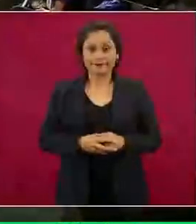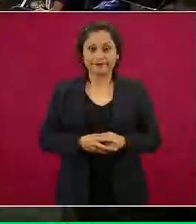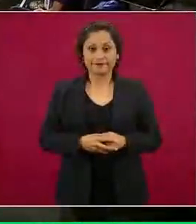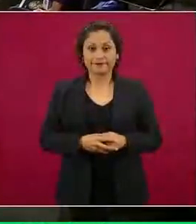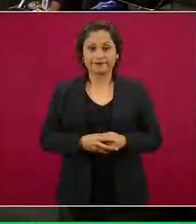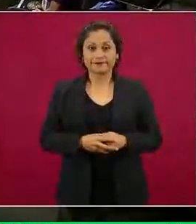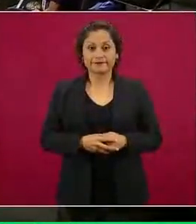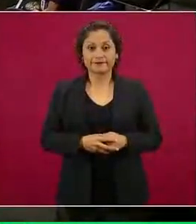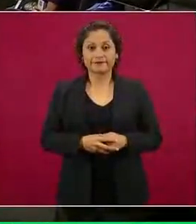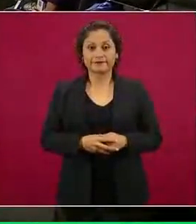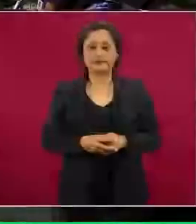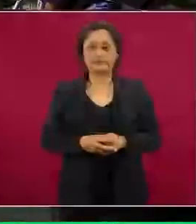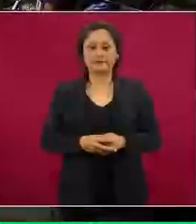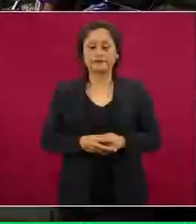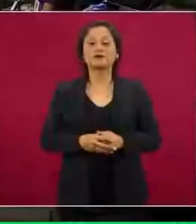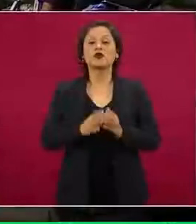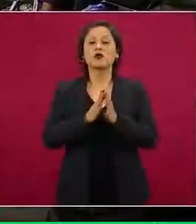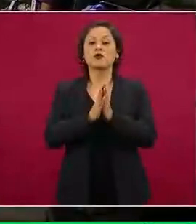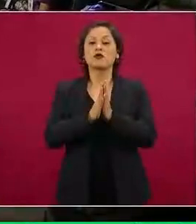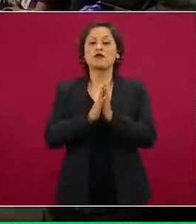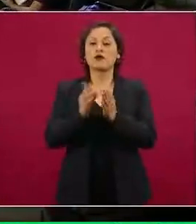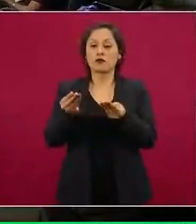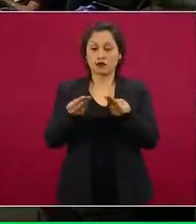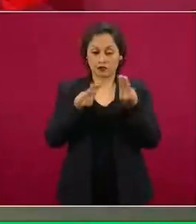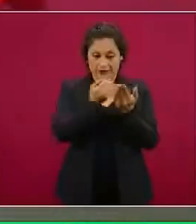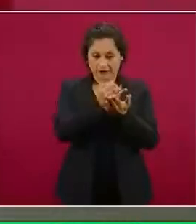les entregas el estudio.